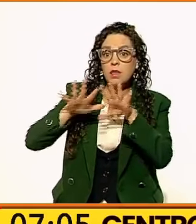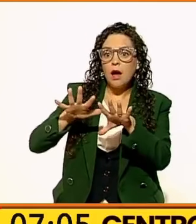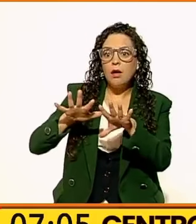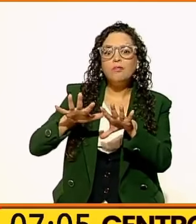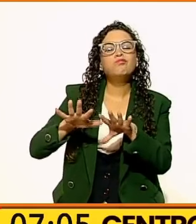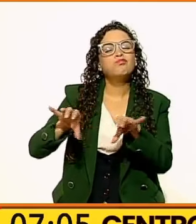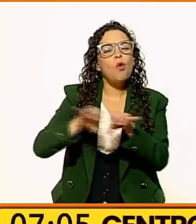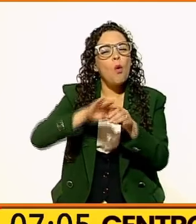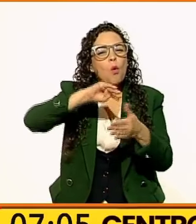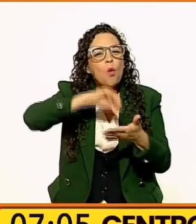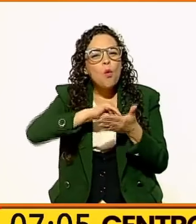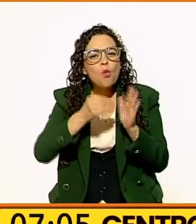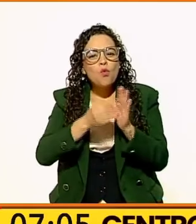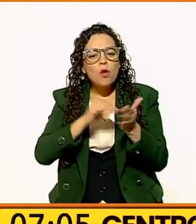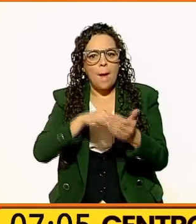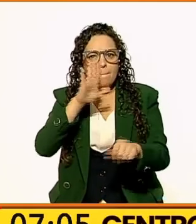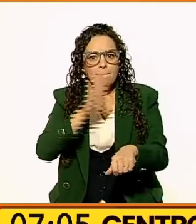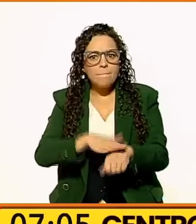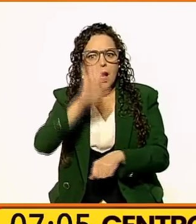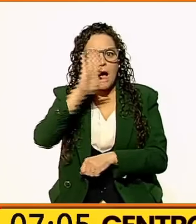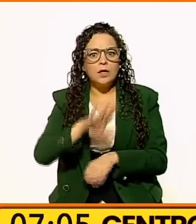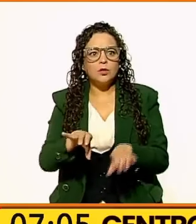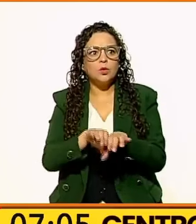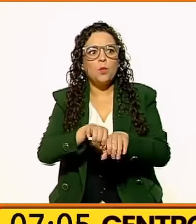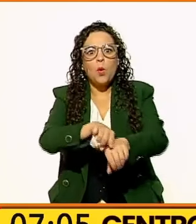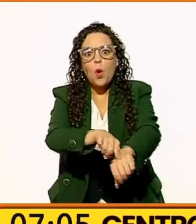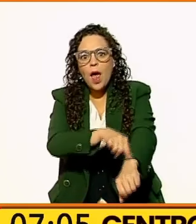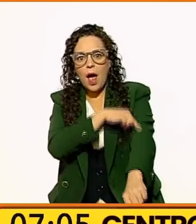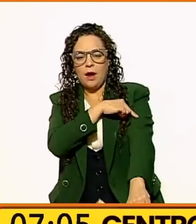una estrategia de mucho más largo alcance que comenzó